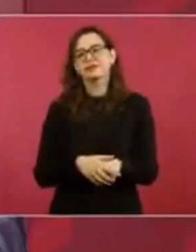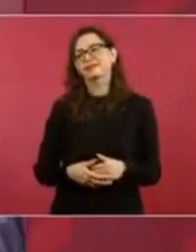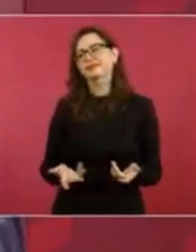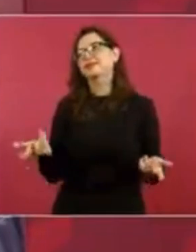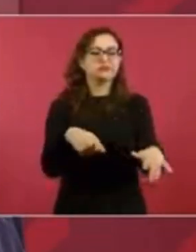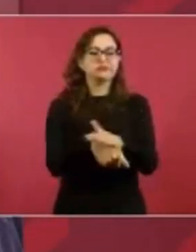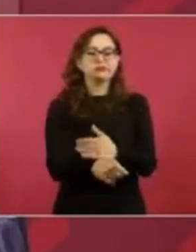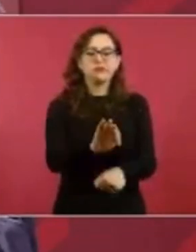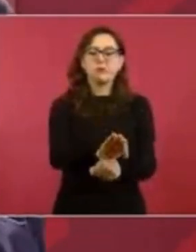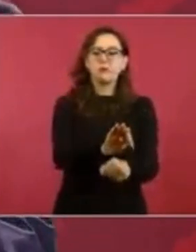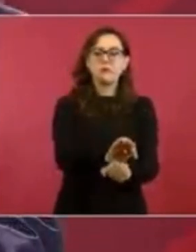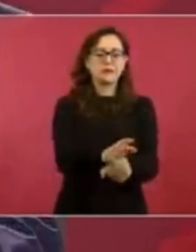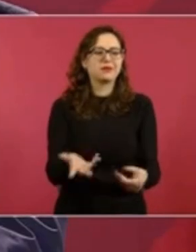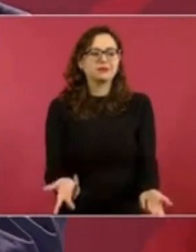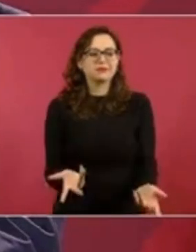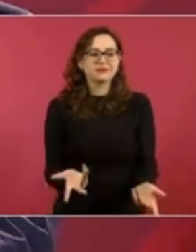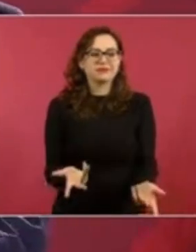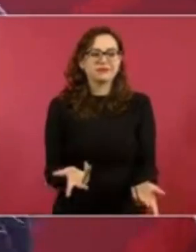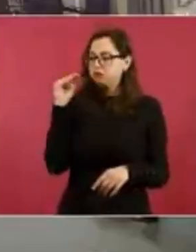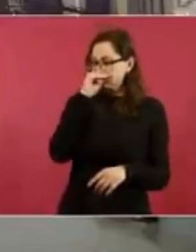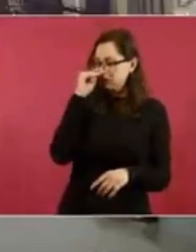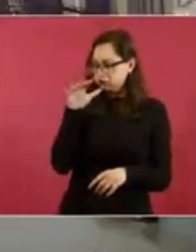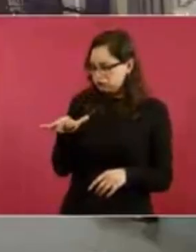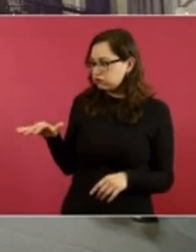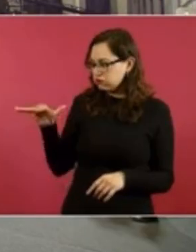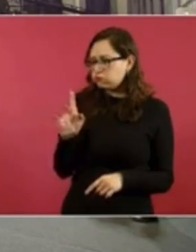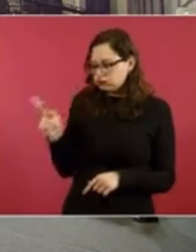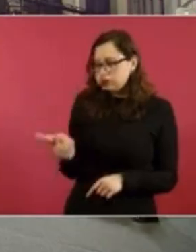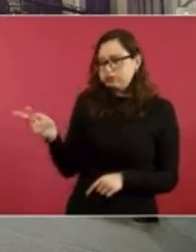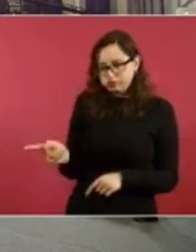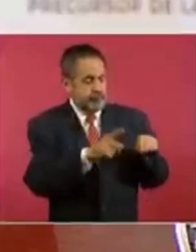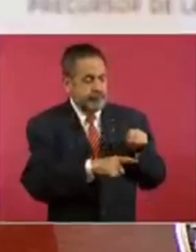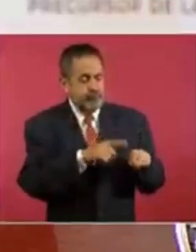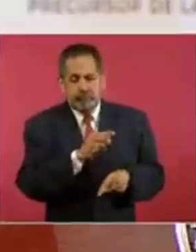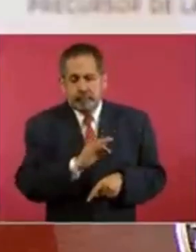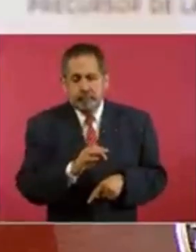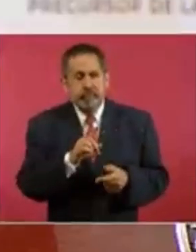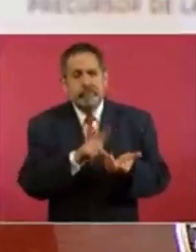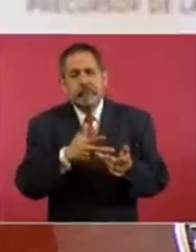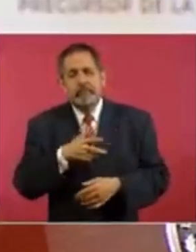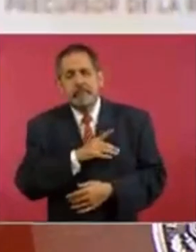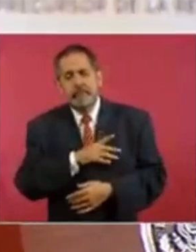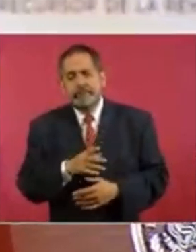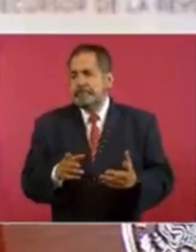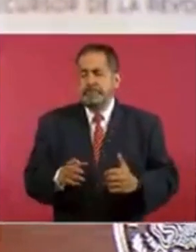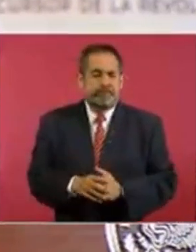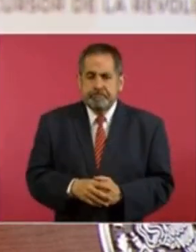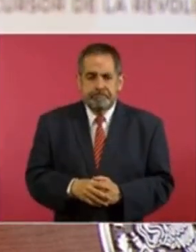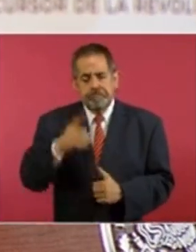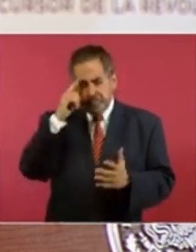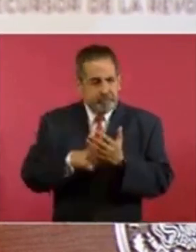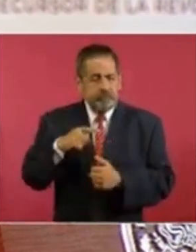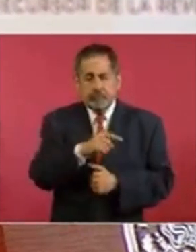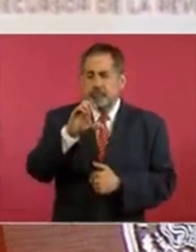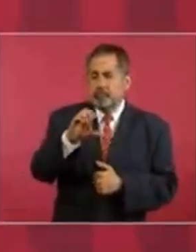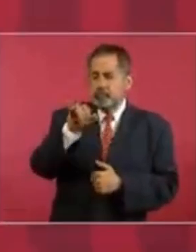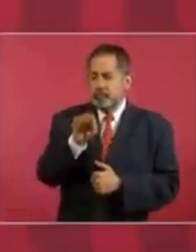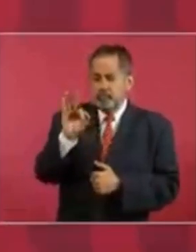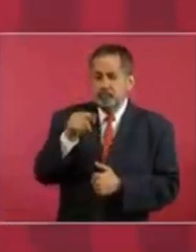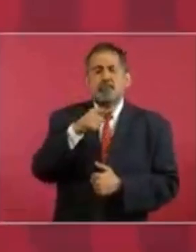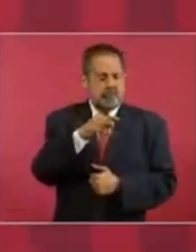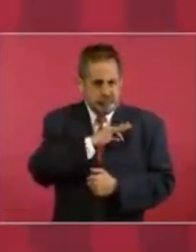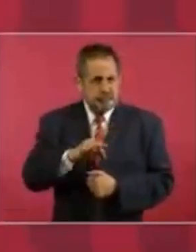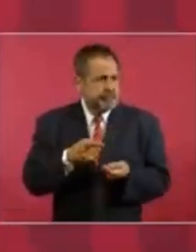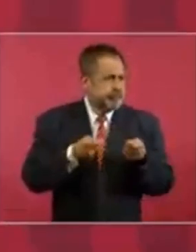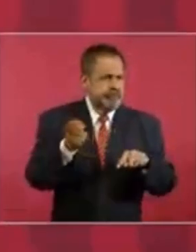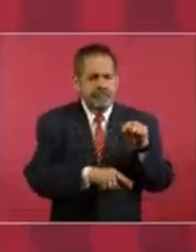clientes con dinero y no a los abogados que defienden a los que no tienen con qué comprar su inocencia. Creo que la judicatura podría